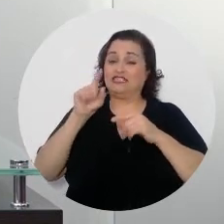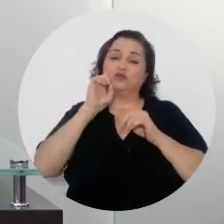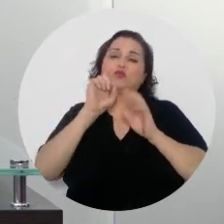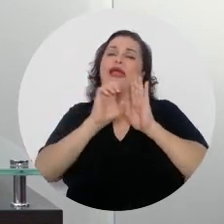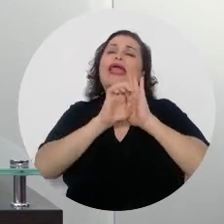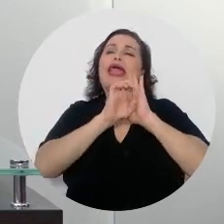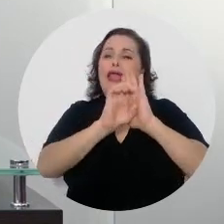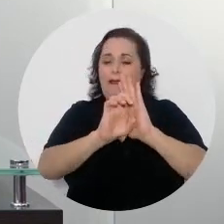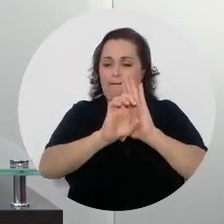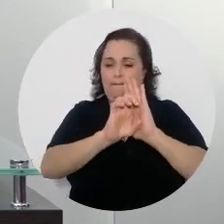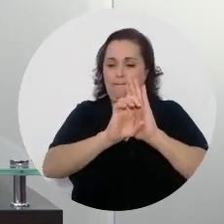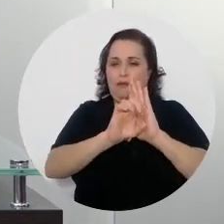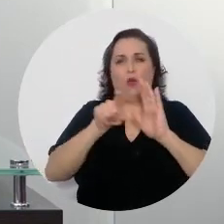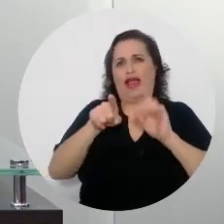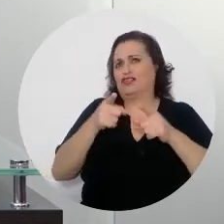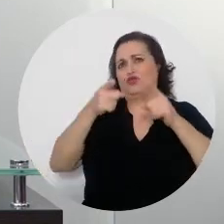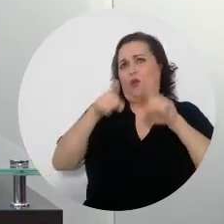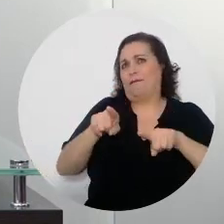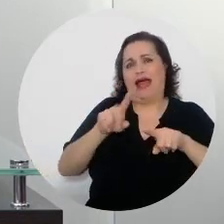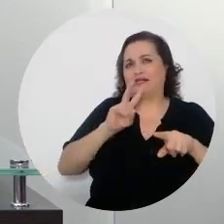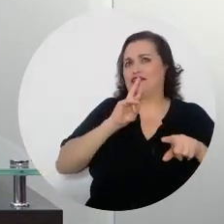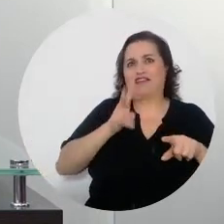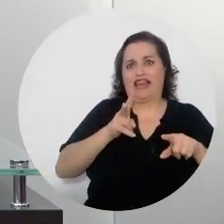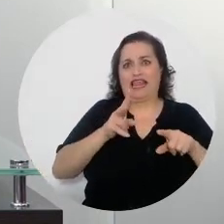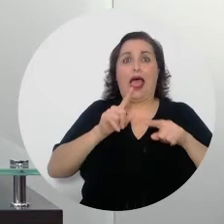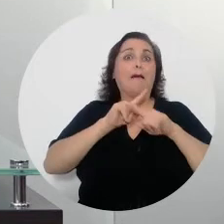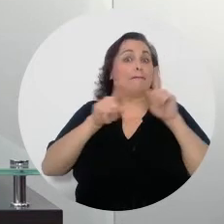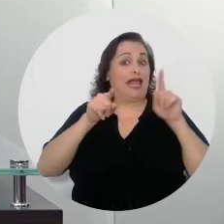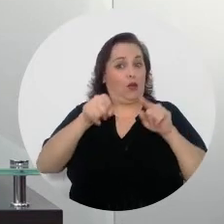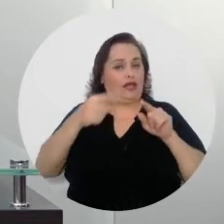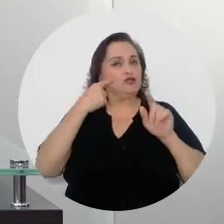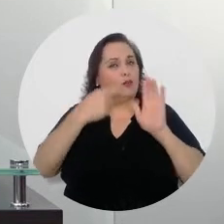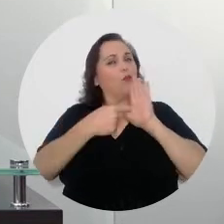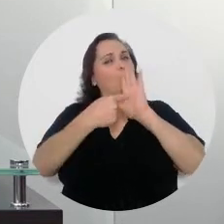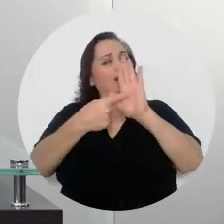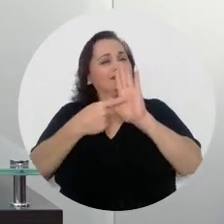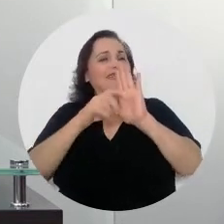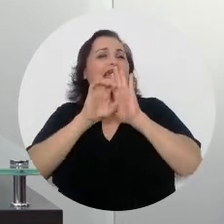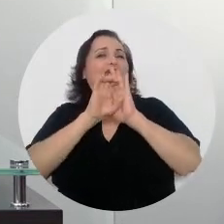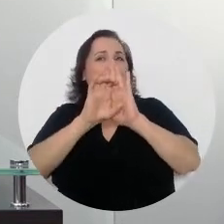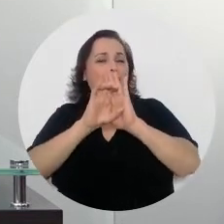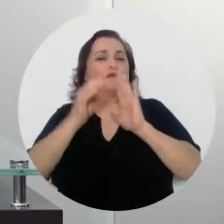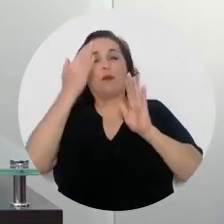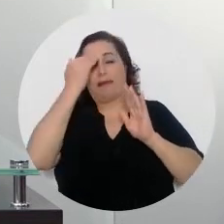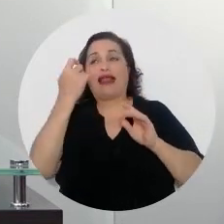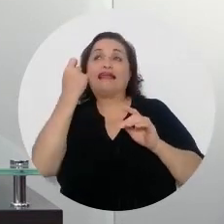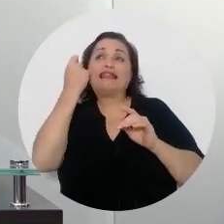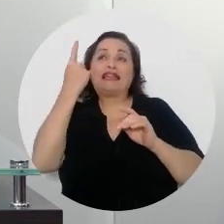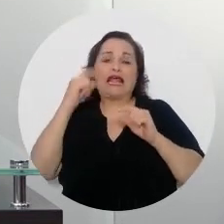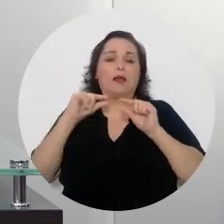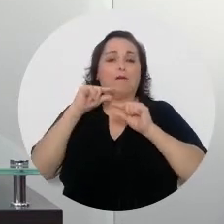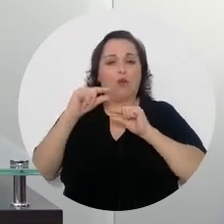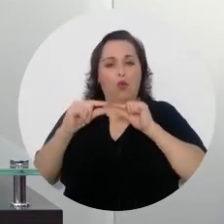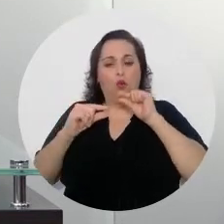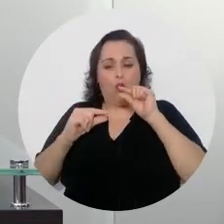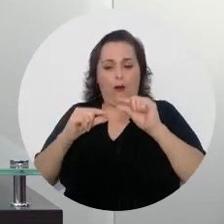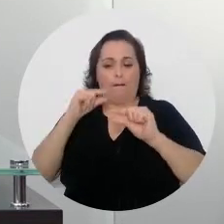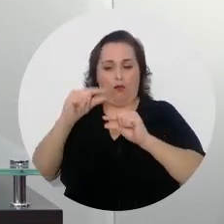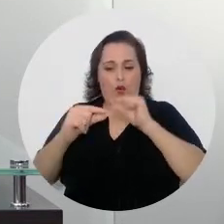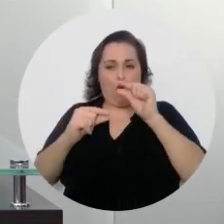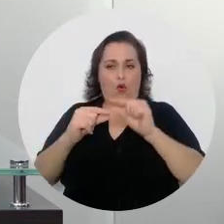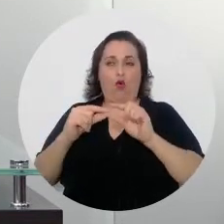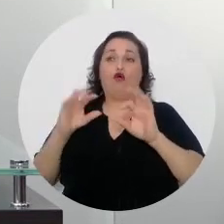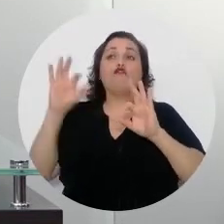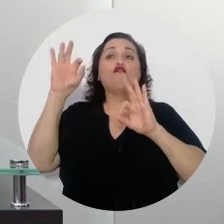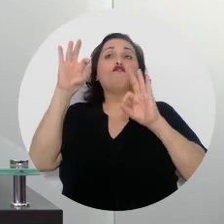un caso que no se da en la realidad, pero es muy ilustrativo para poder ir poco a poco